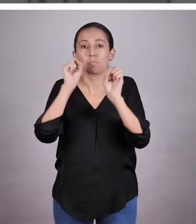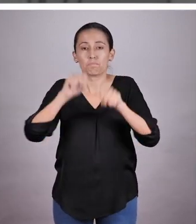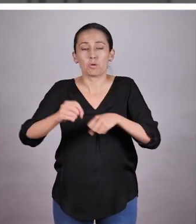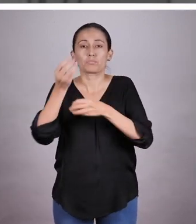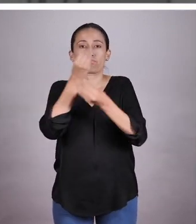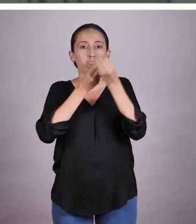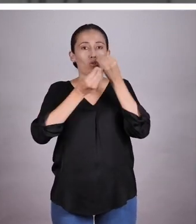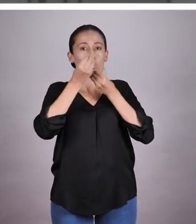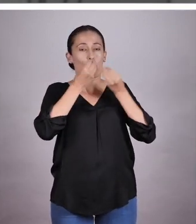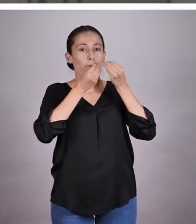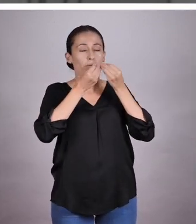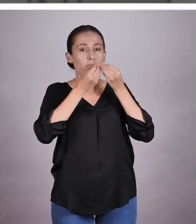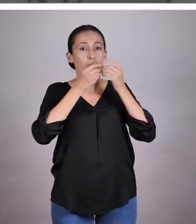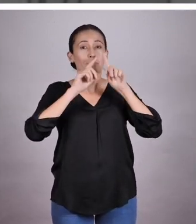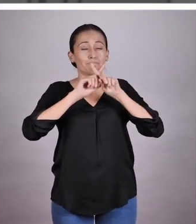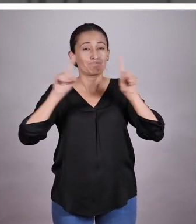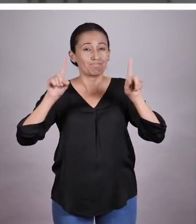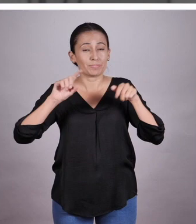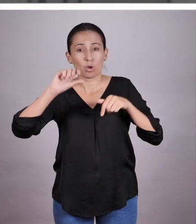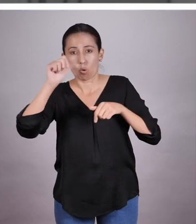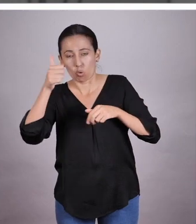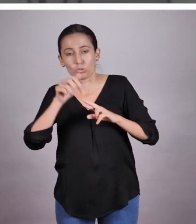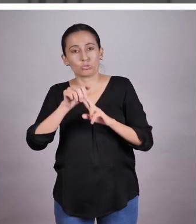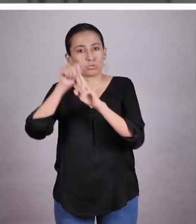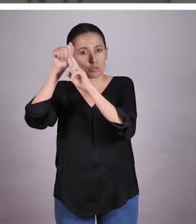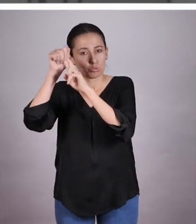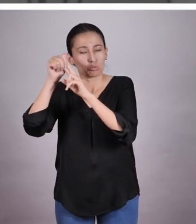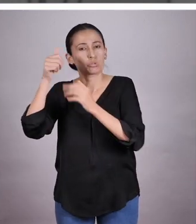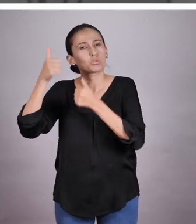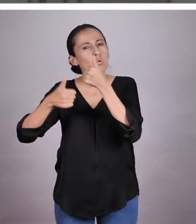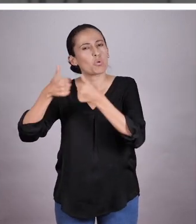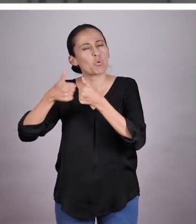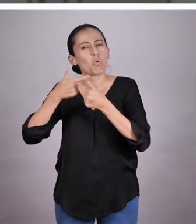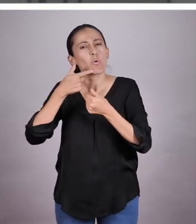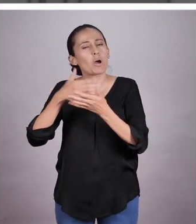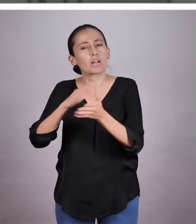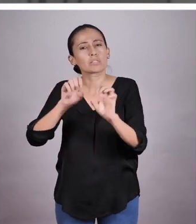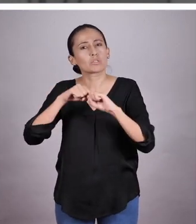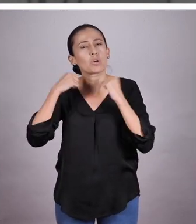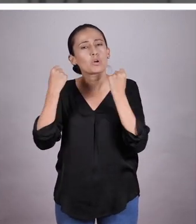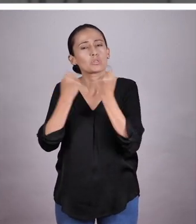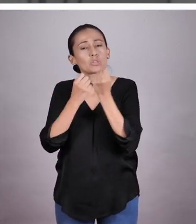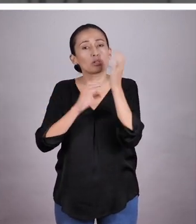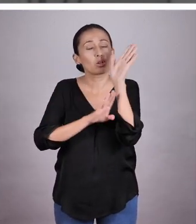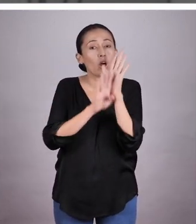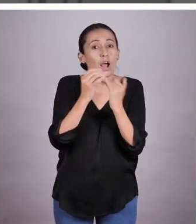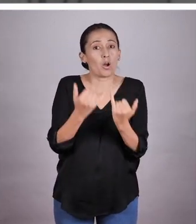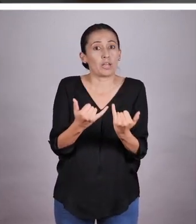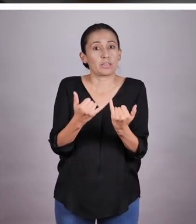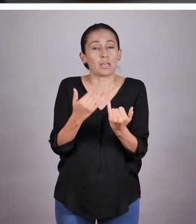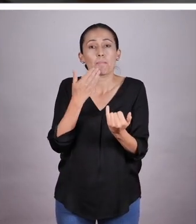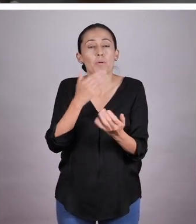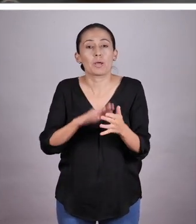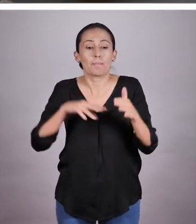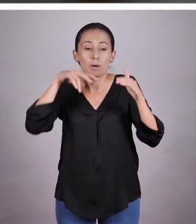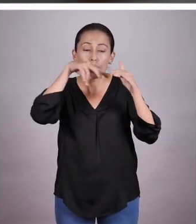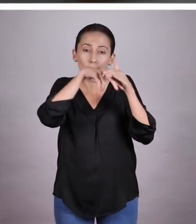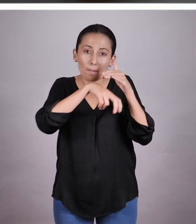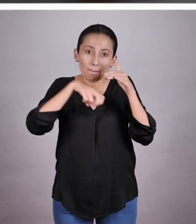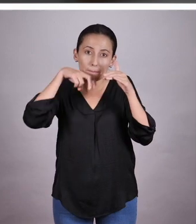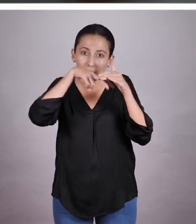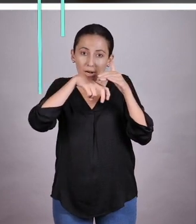humanidad. Pero existen otros recursos que también son necesarios en las sociedades desarrolladas actuales, los minerales y